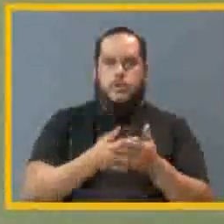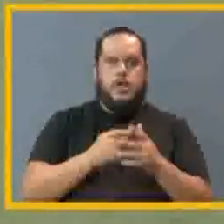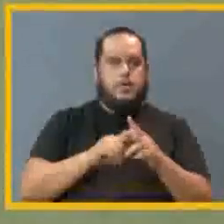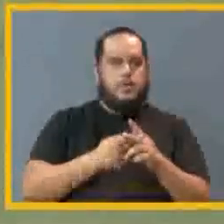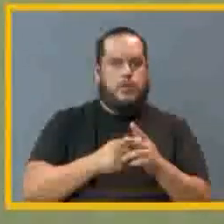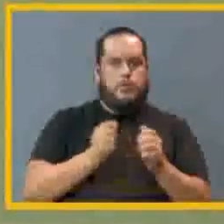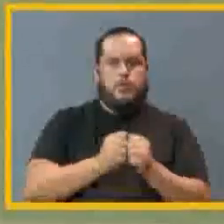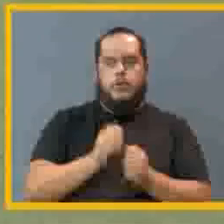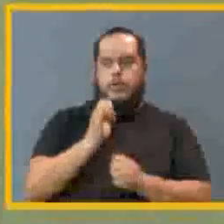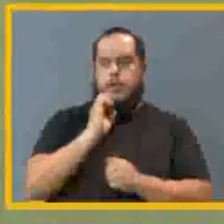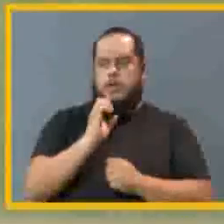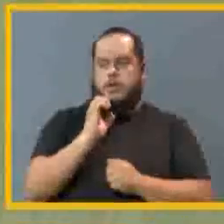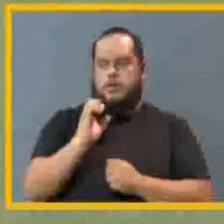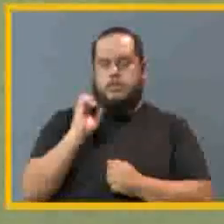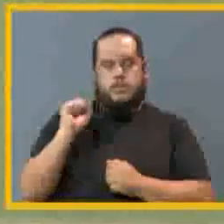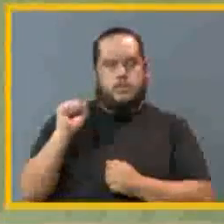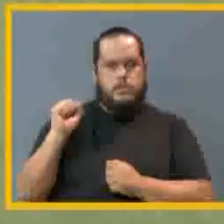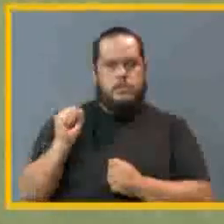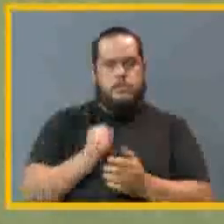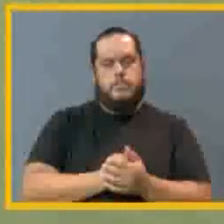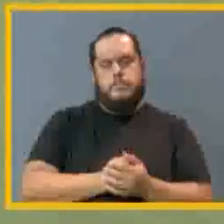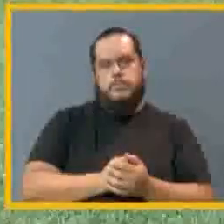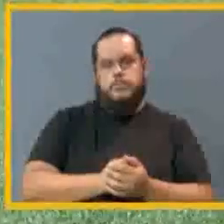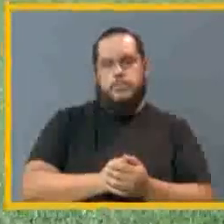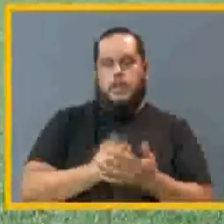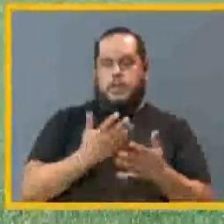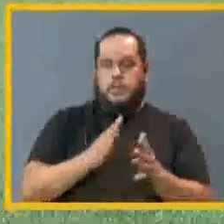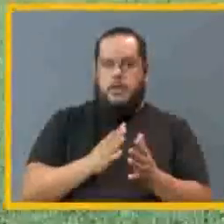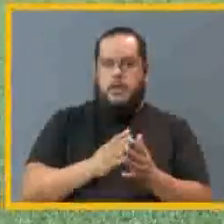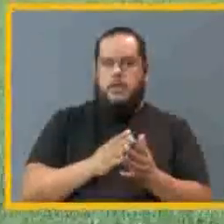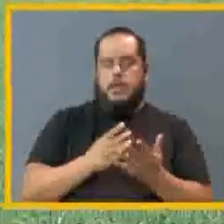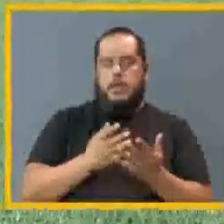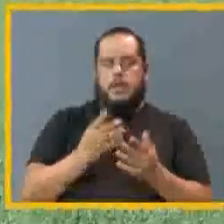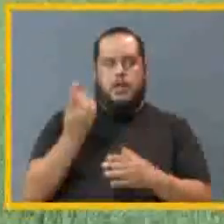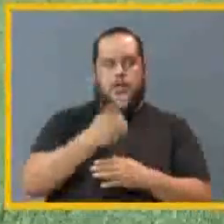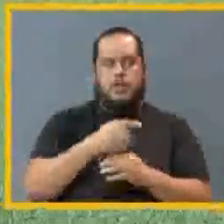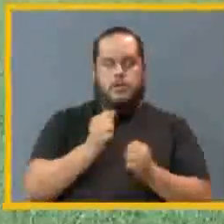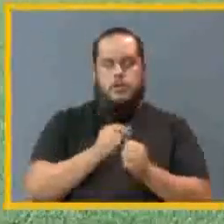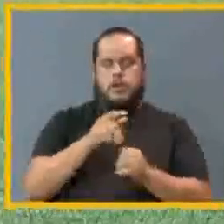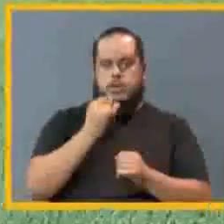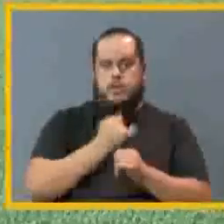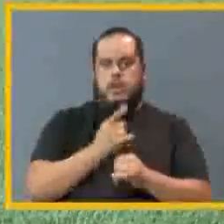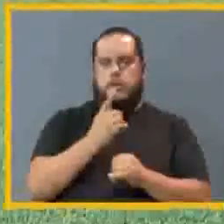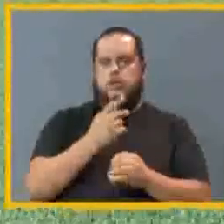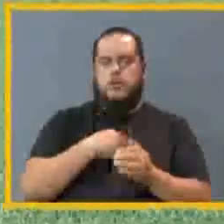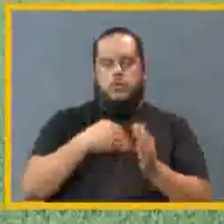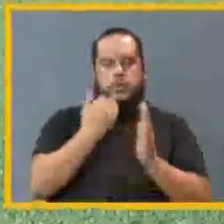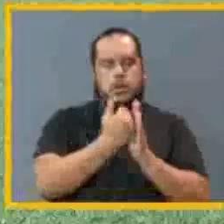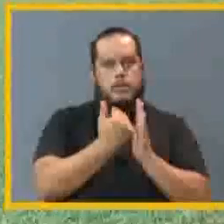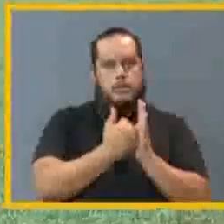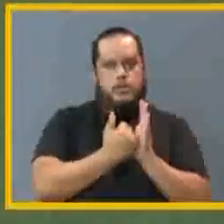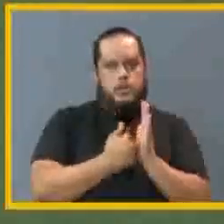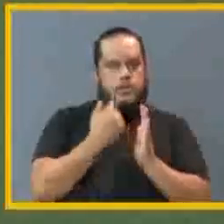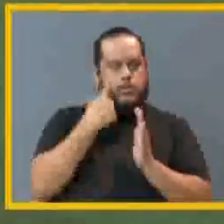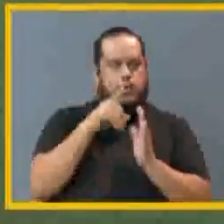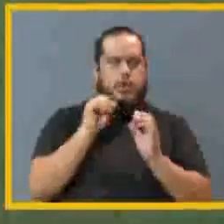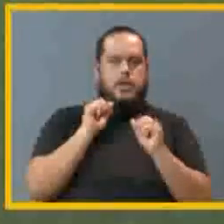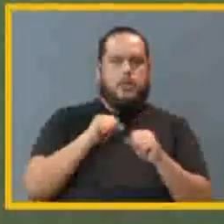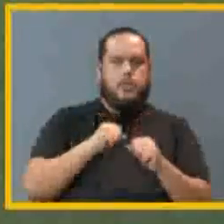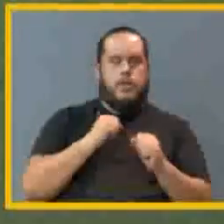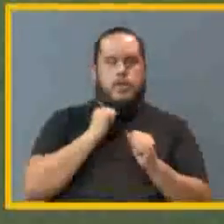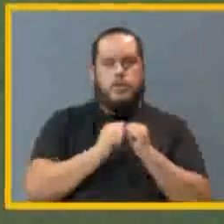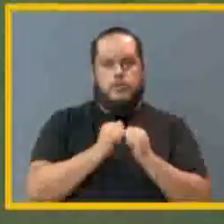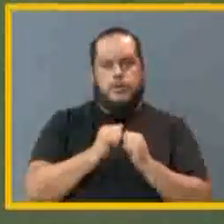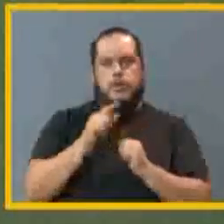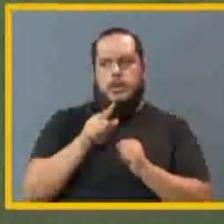con la caja costarricense del Seguro Social. Ya que estar al día con dicha institución es uno de los requisitos para que pueda competir